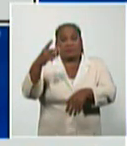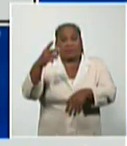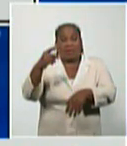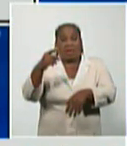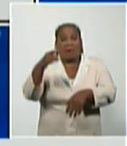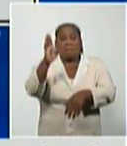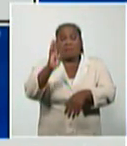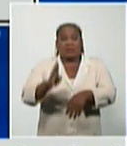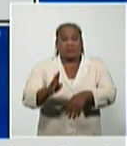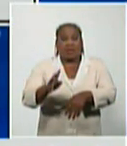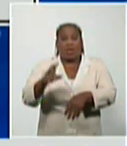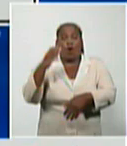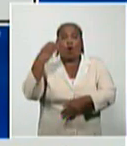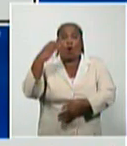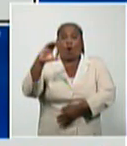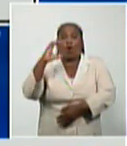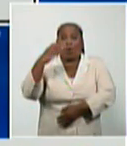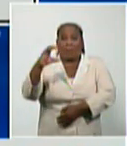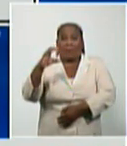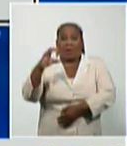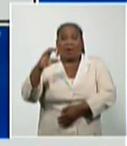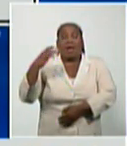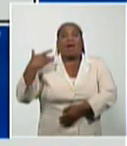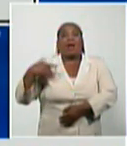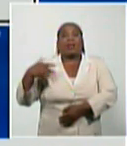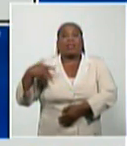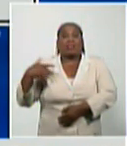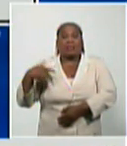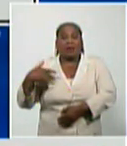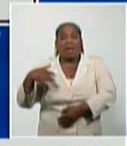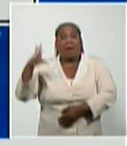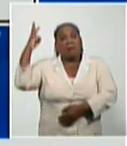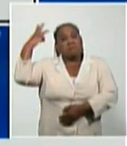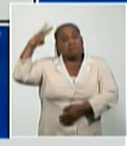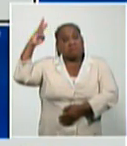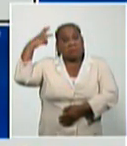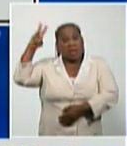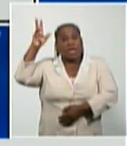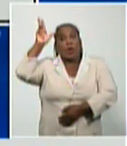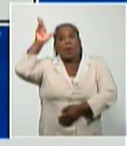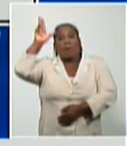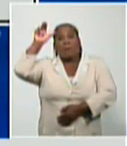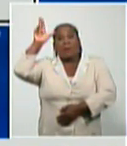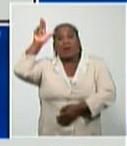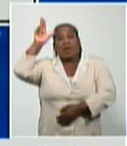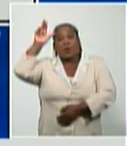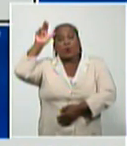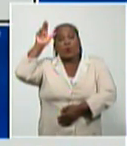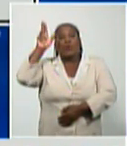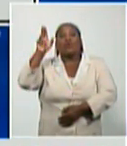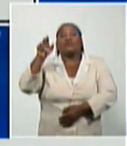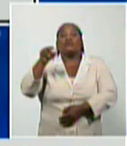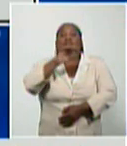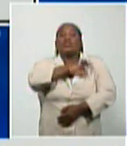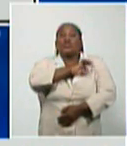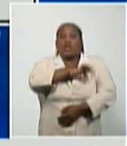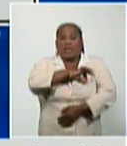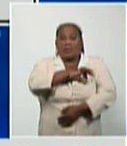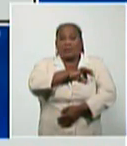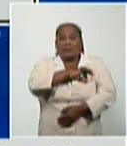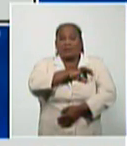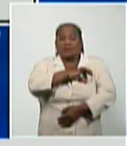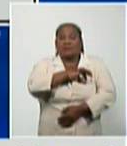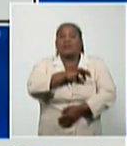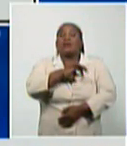Colombia, le sigue Argentina, México, Perú, Chile, y como siempre decimos, estamos hablando de